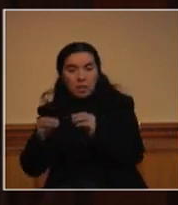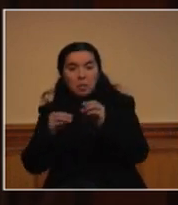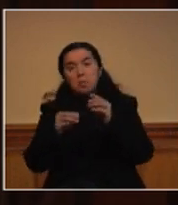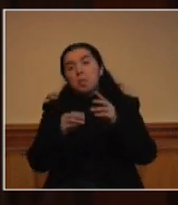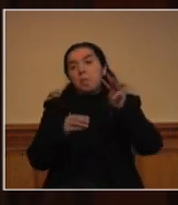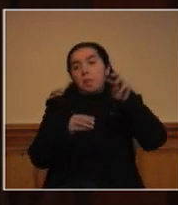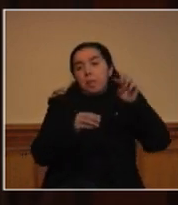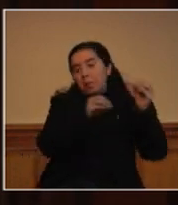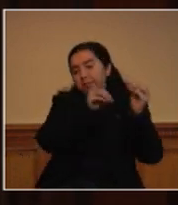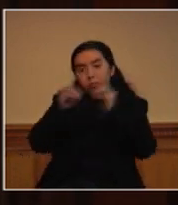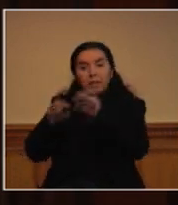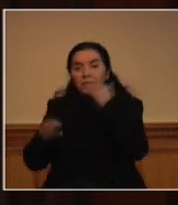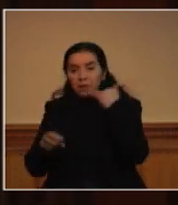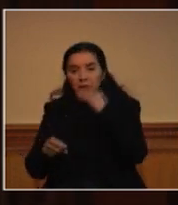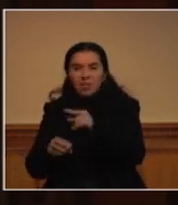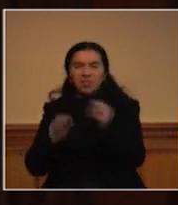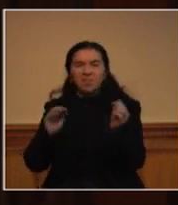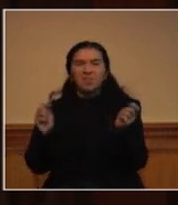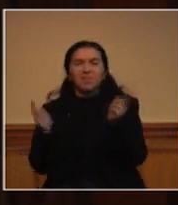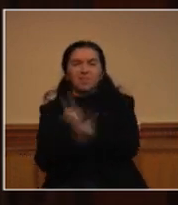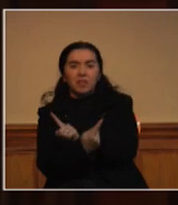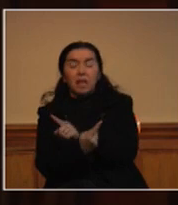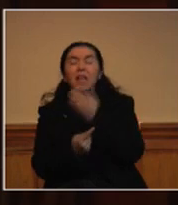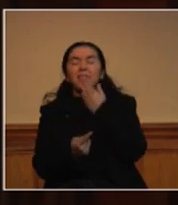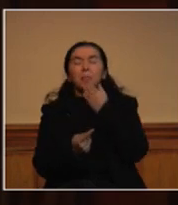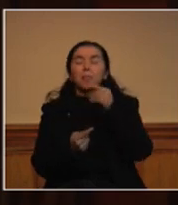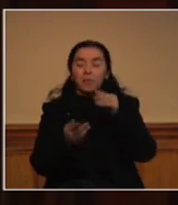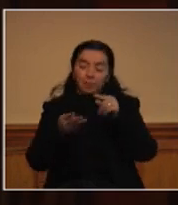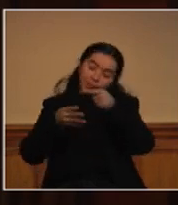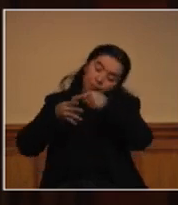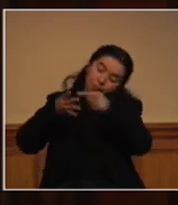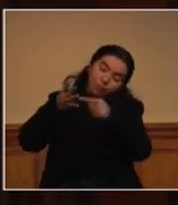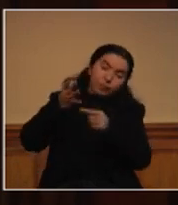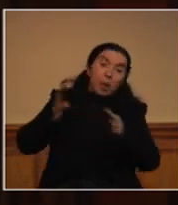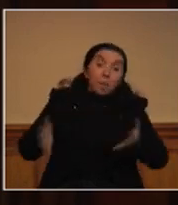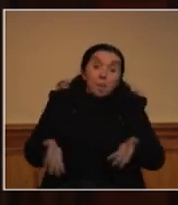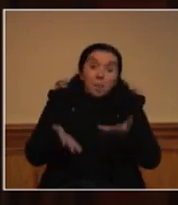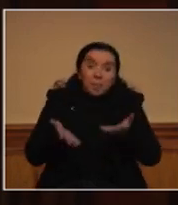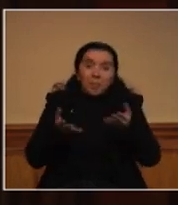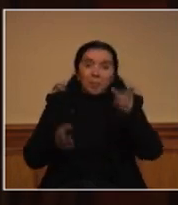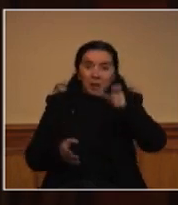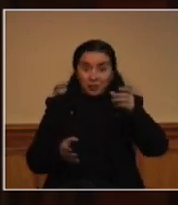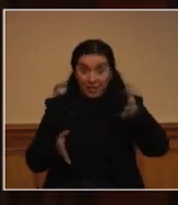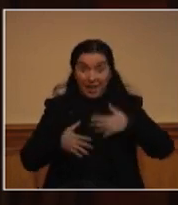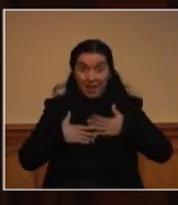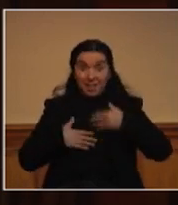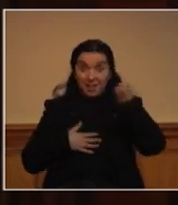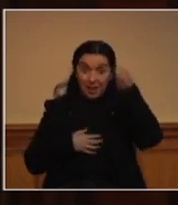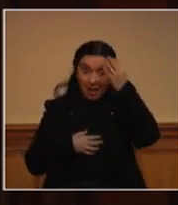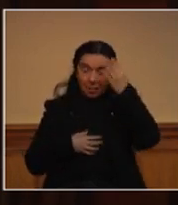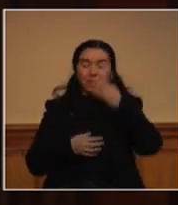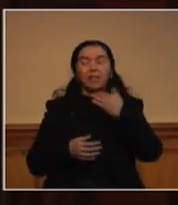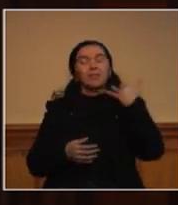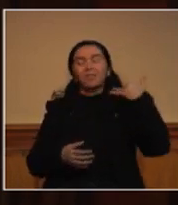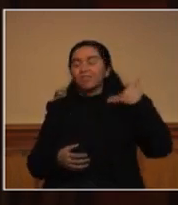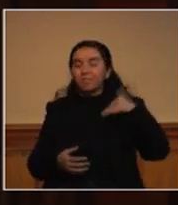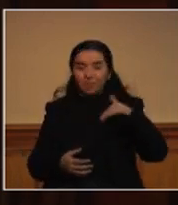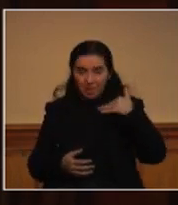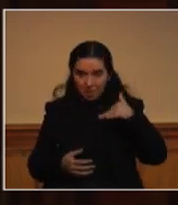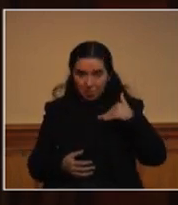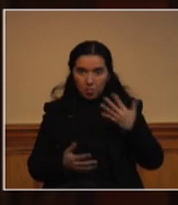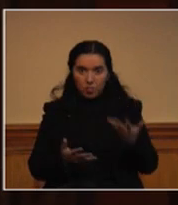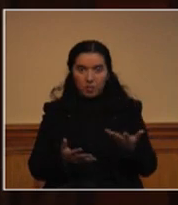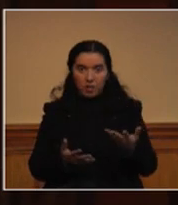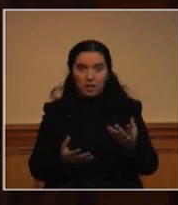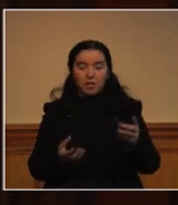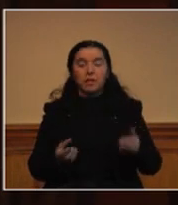la motivación de las personas por aprender. Todo esto va a ser fundamental y, sobre todo, que puedan ser, puedan